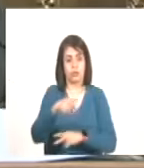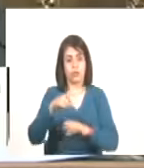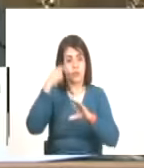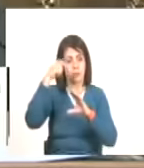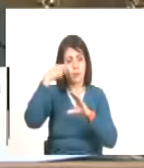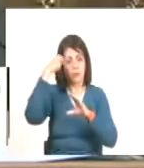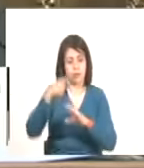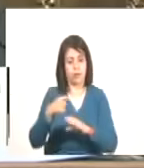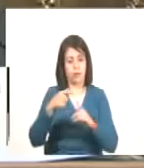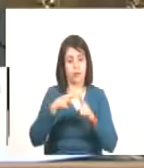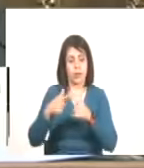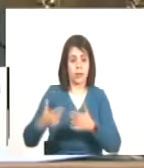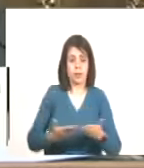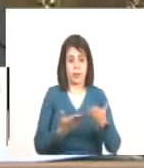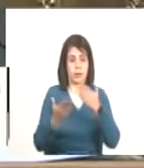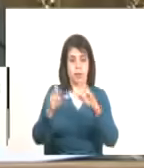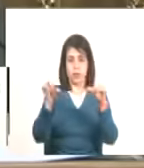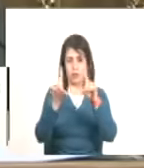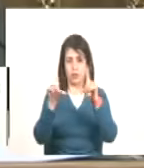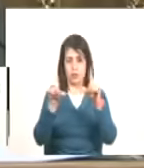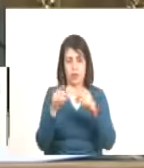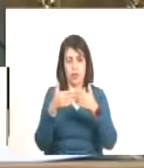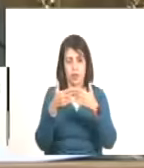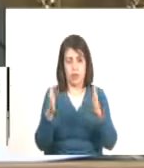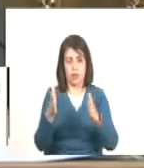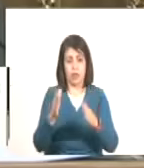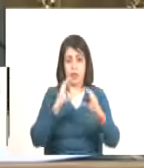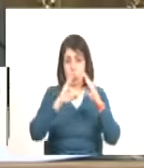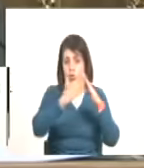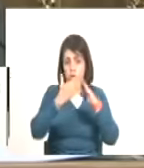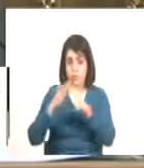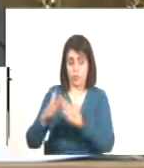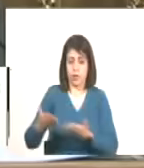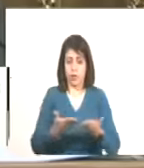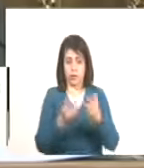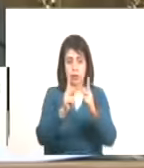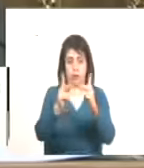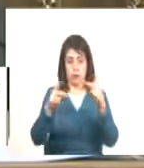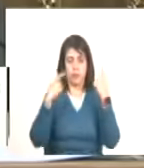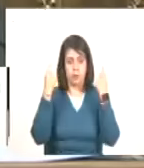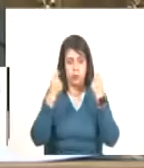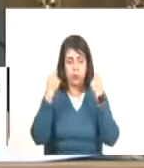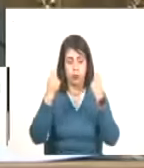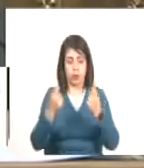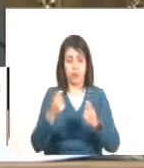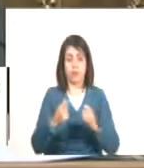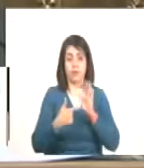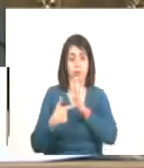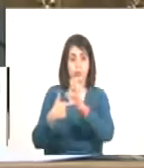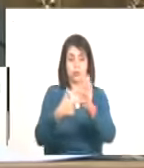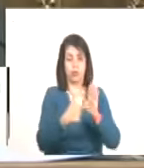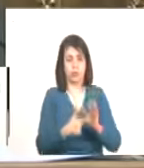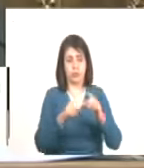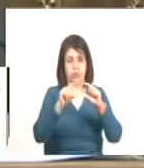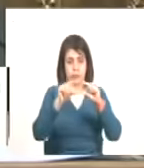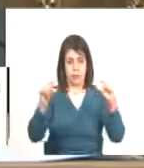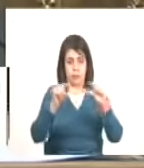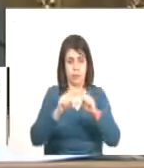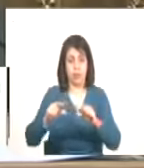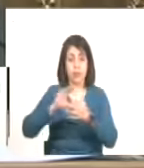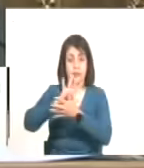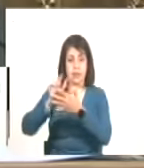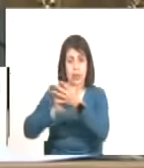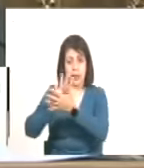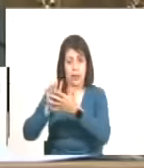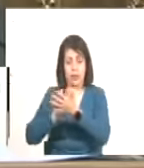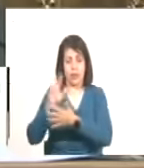audiovisual, con excepción de los servicios de televisión abierta comunitarios de servicios públicos sin fines de lucro, presenten subtítulos, traducción en la lengua